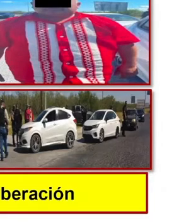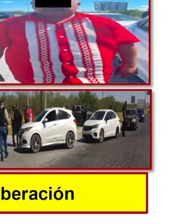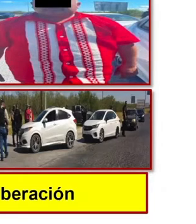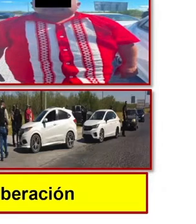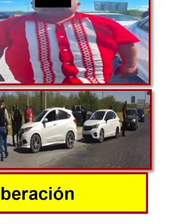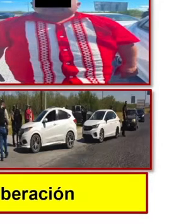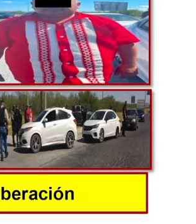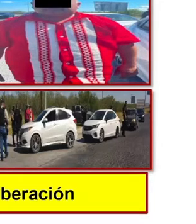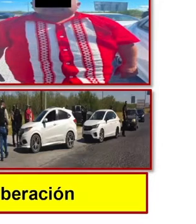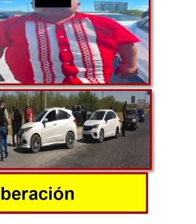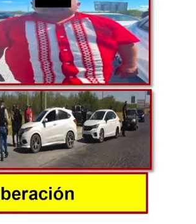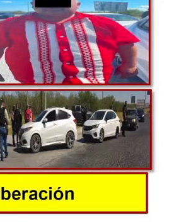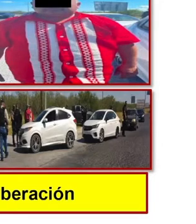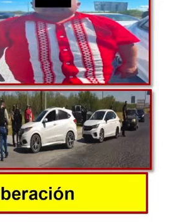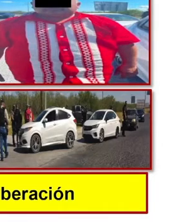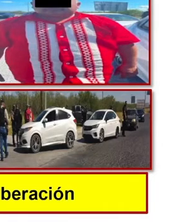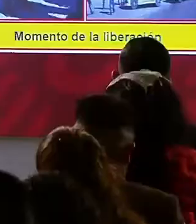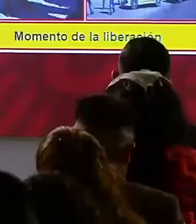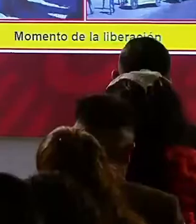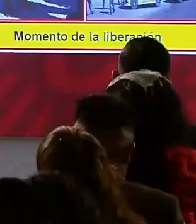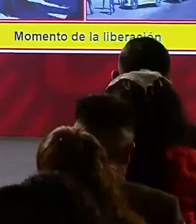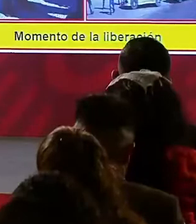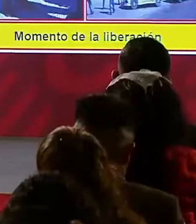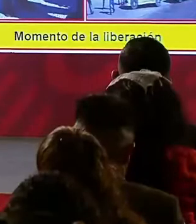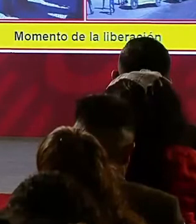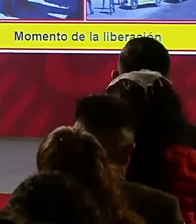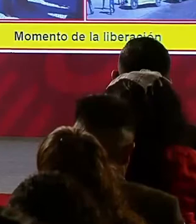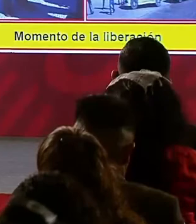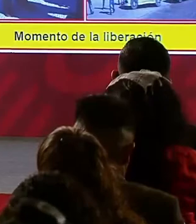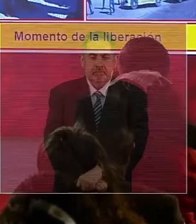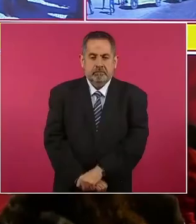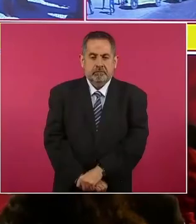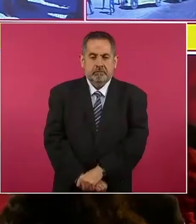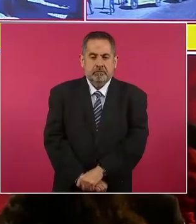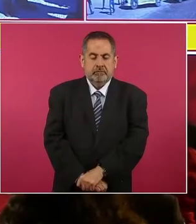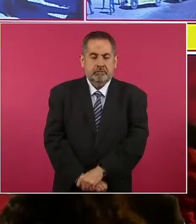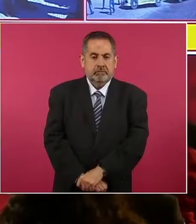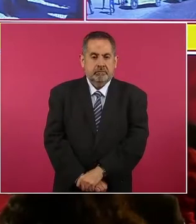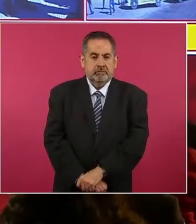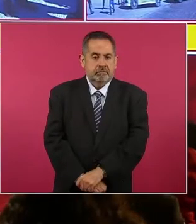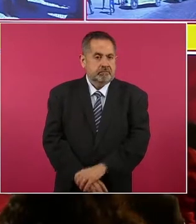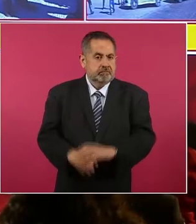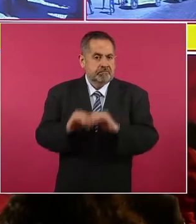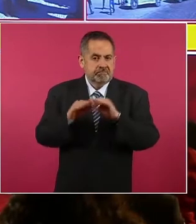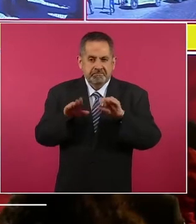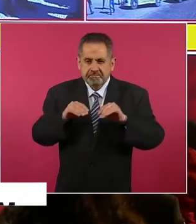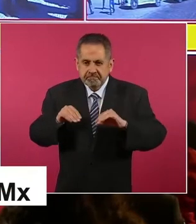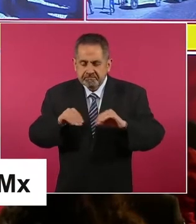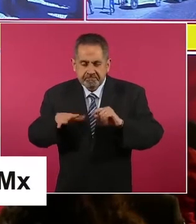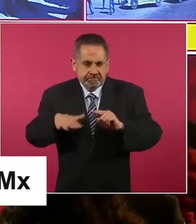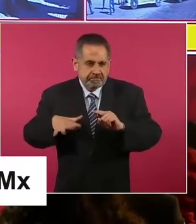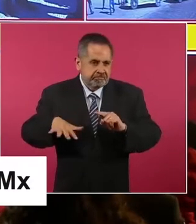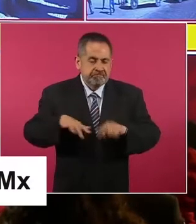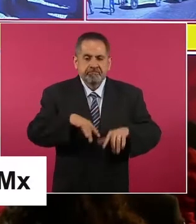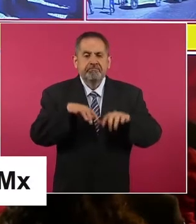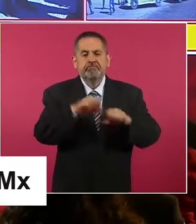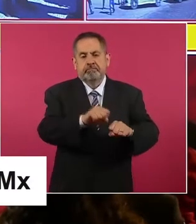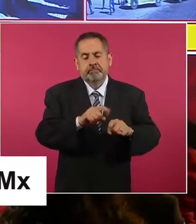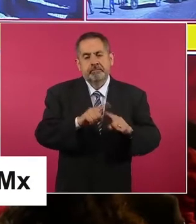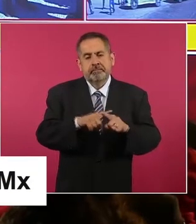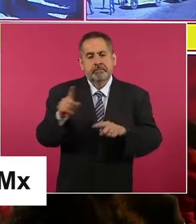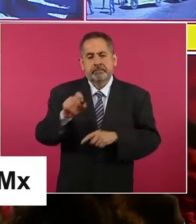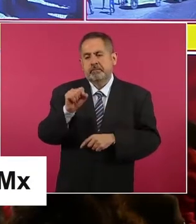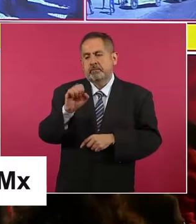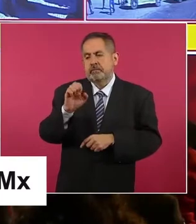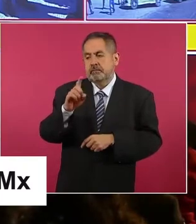afortunadamente el operativo, que consistió fundamentalmente en un gran despliegue de la Secretaría de la Defensa